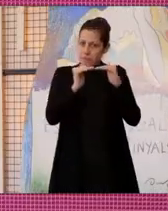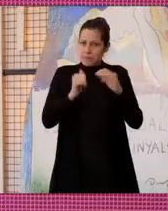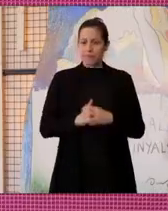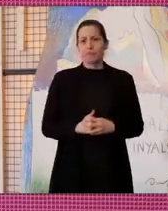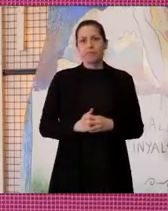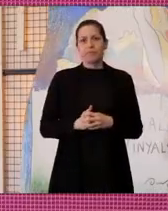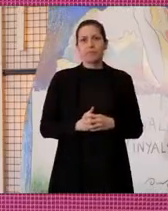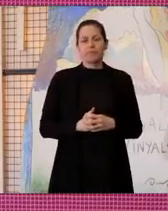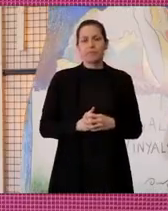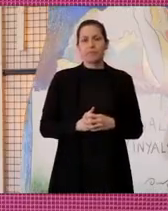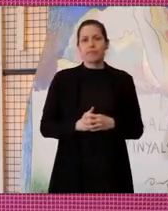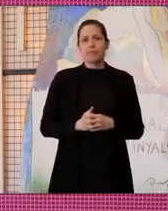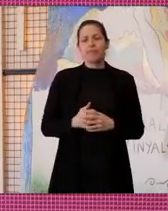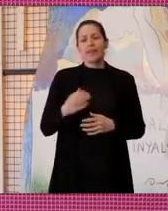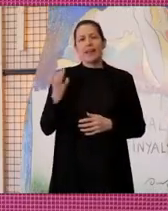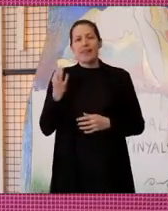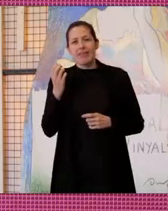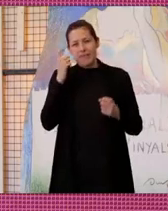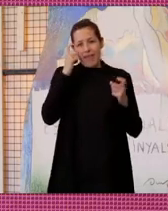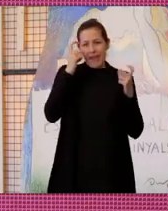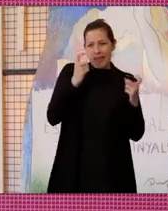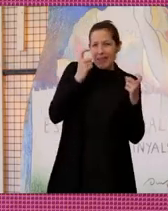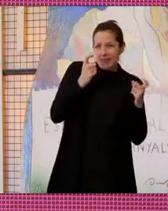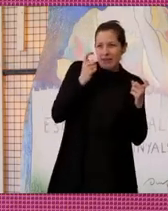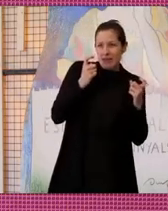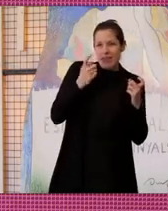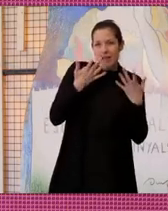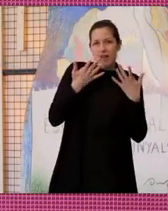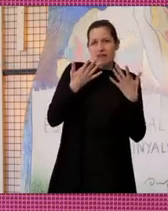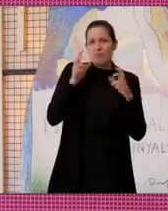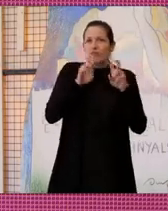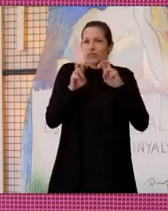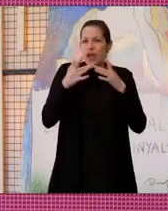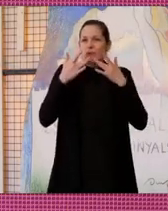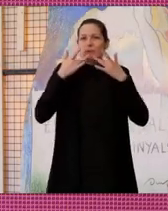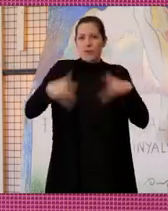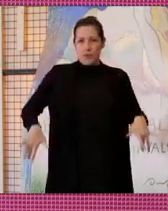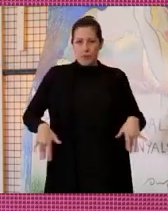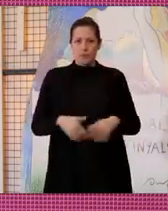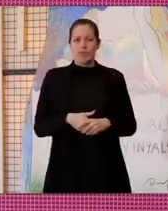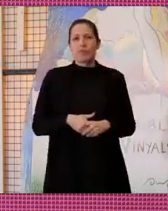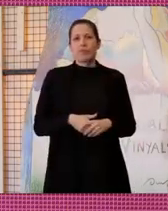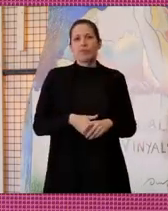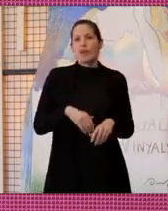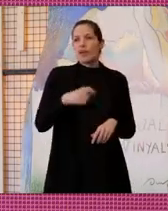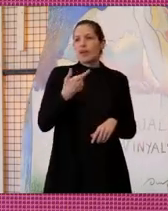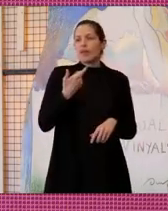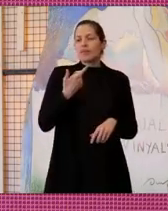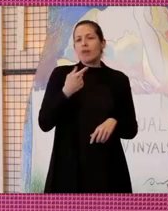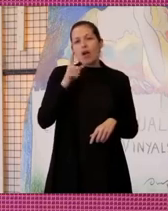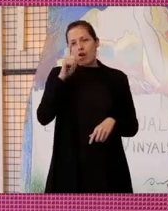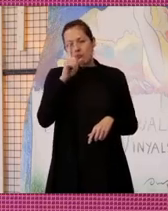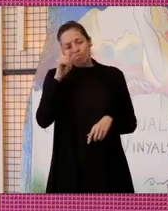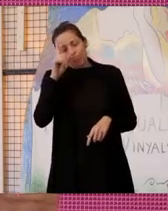hay que orquestar la imparcialidad vosotros habréis oído hablar alguna vez de las de la selección en las orquestas de música